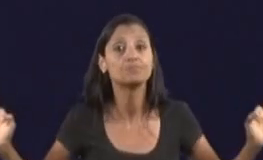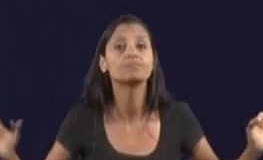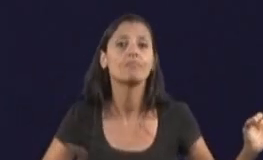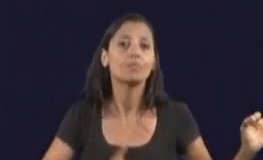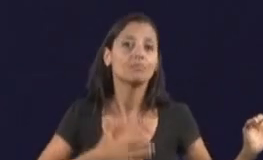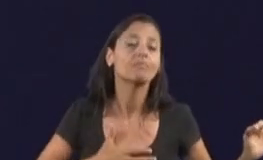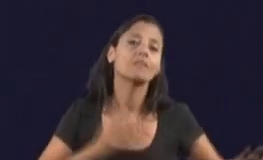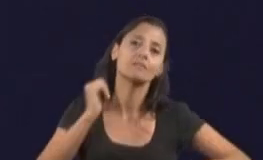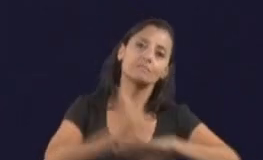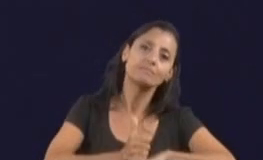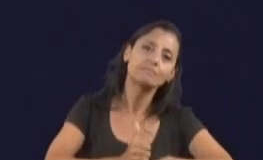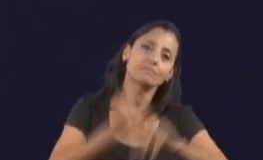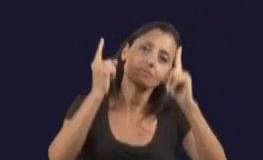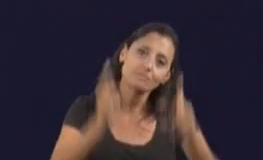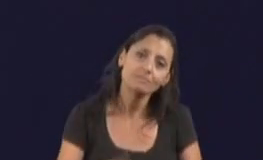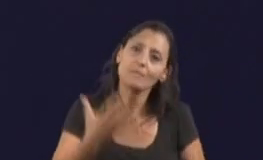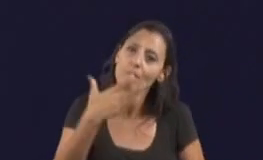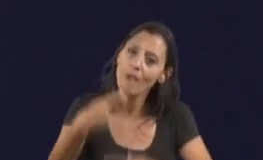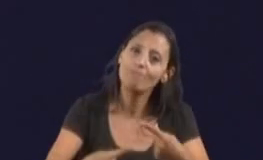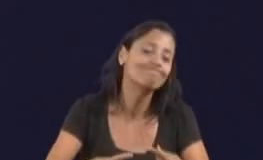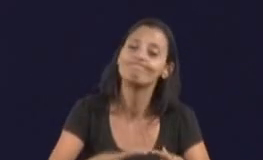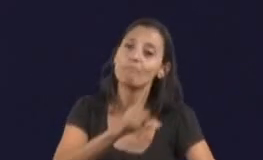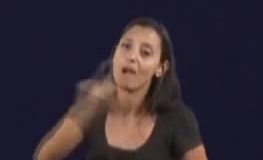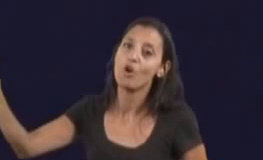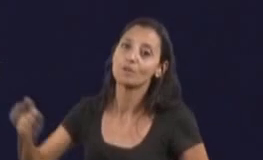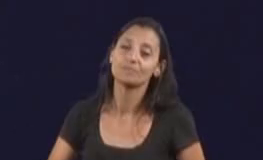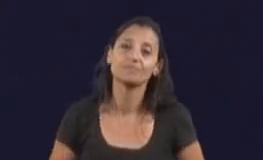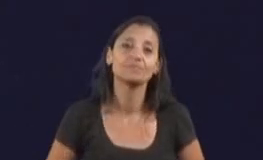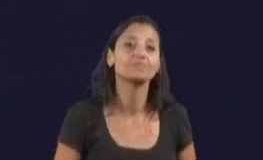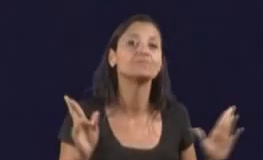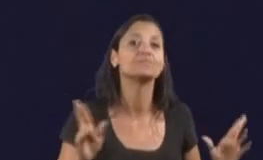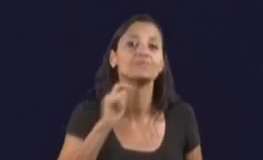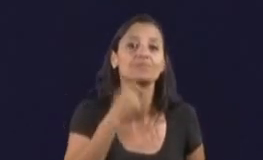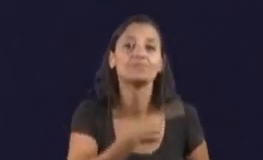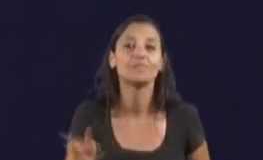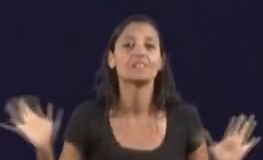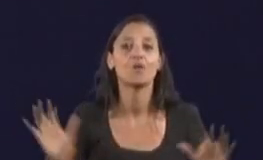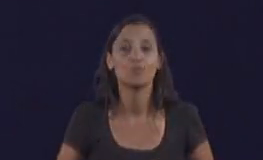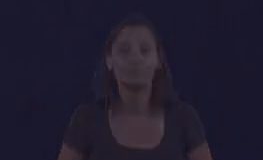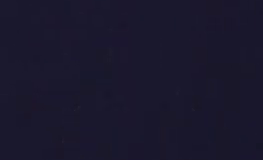alegría, me quedaría, pero no me voy a quedar. Que la pasen lindo. Chau.